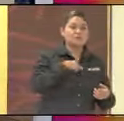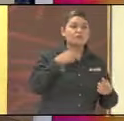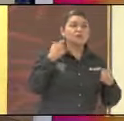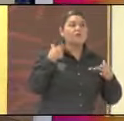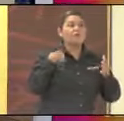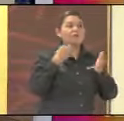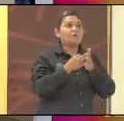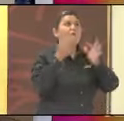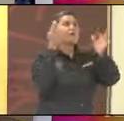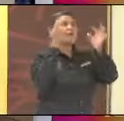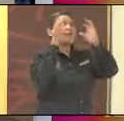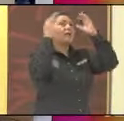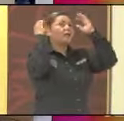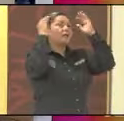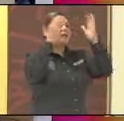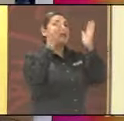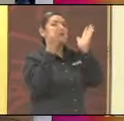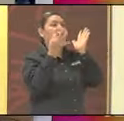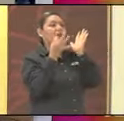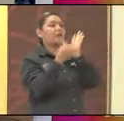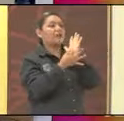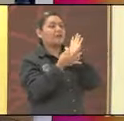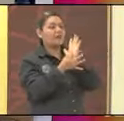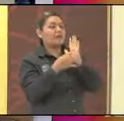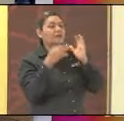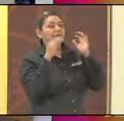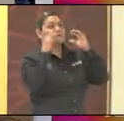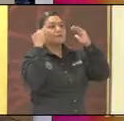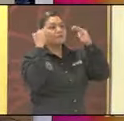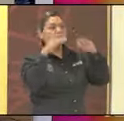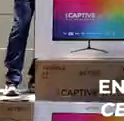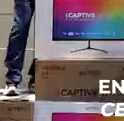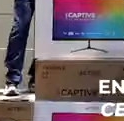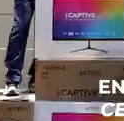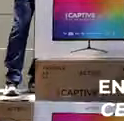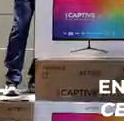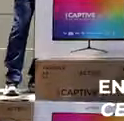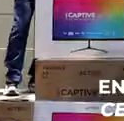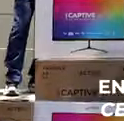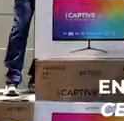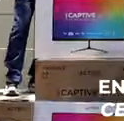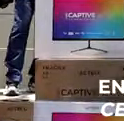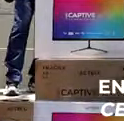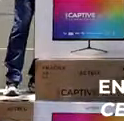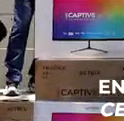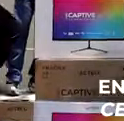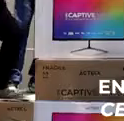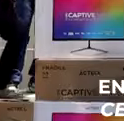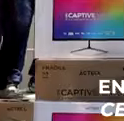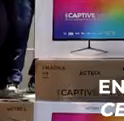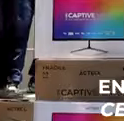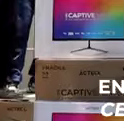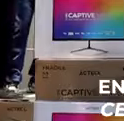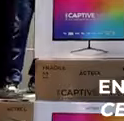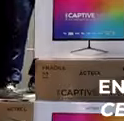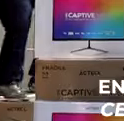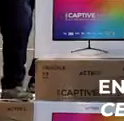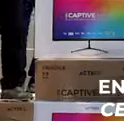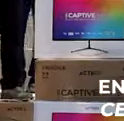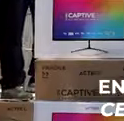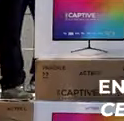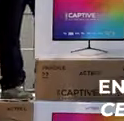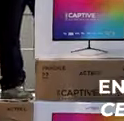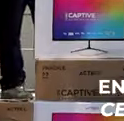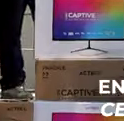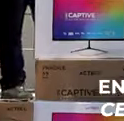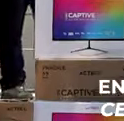cableado y todo, que representa alrededor de 300,000 pesos, ya no lo cotizaron. La escuela pone 300,000 pesos, ayúdanos con los aires